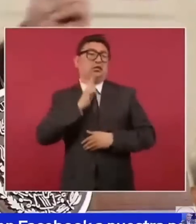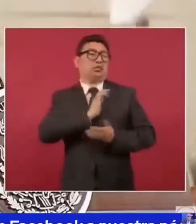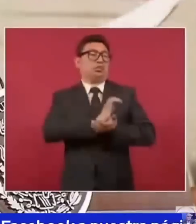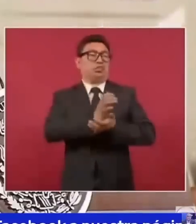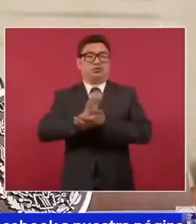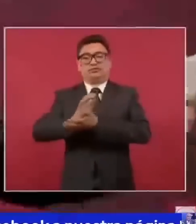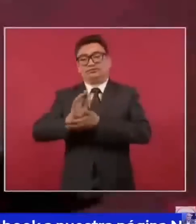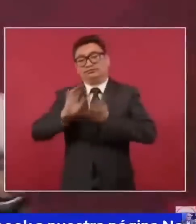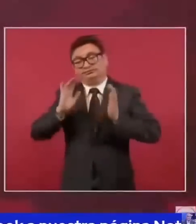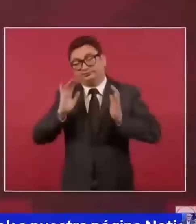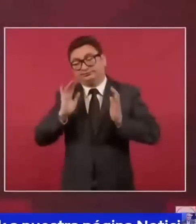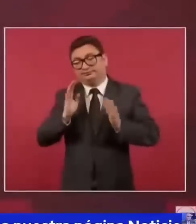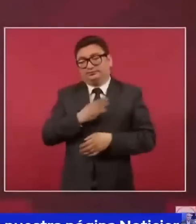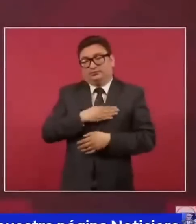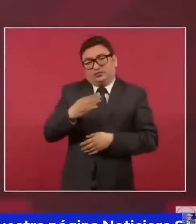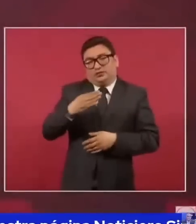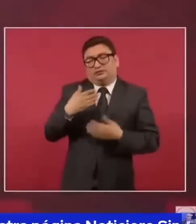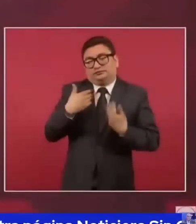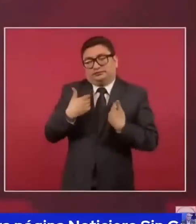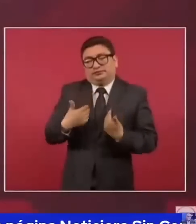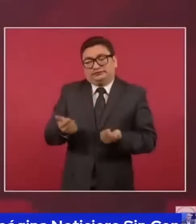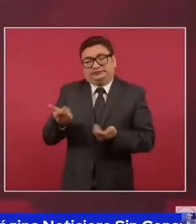Bueno, pero los entiendo.